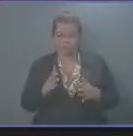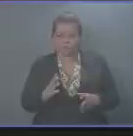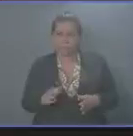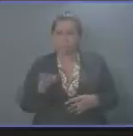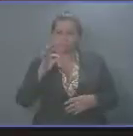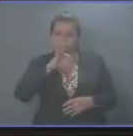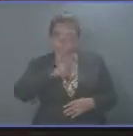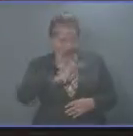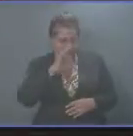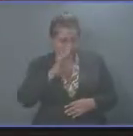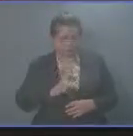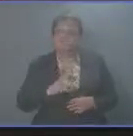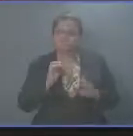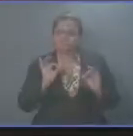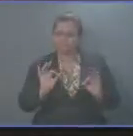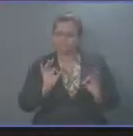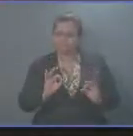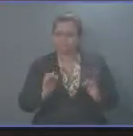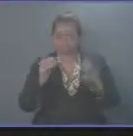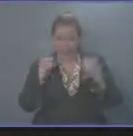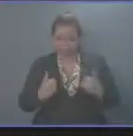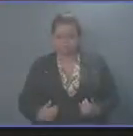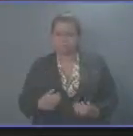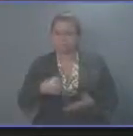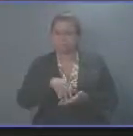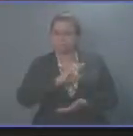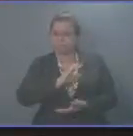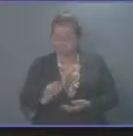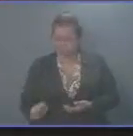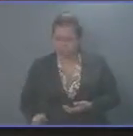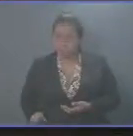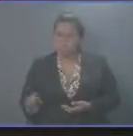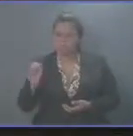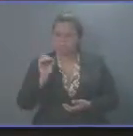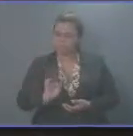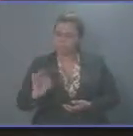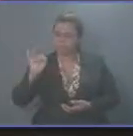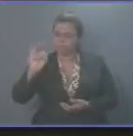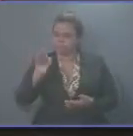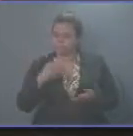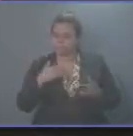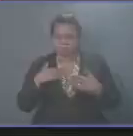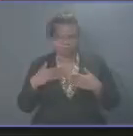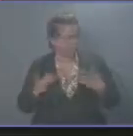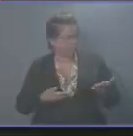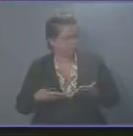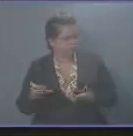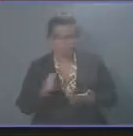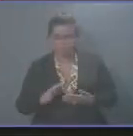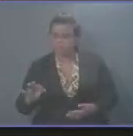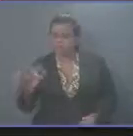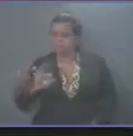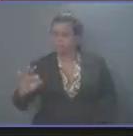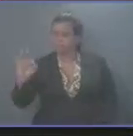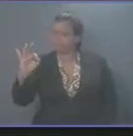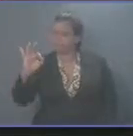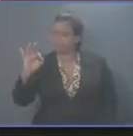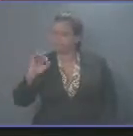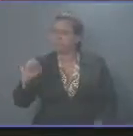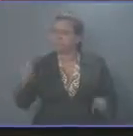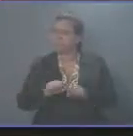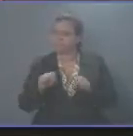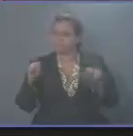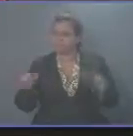por la humanización al pueblo salvadoreño para darle mejores servicios de calidad en esos servicios de atención del